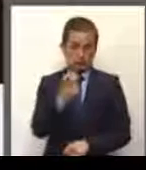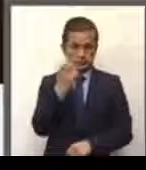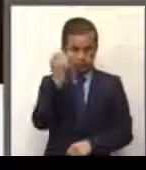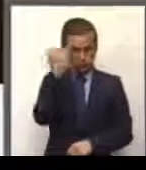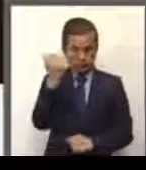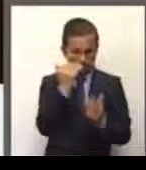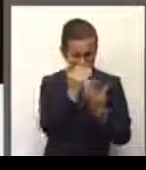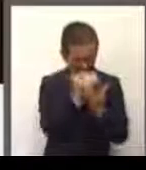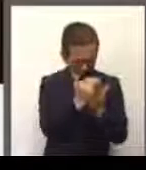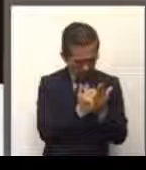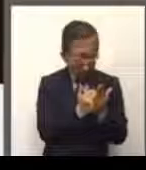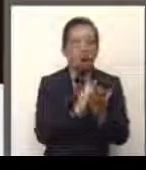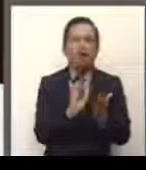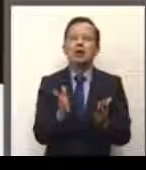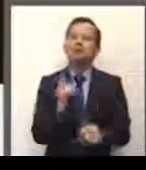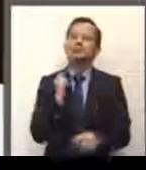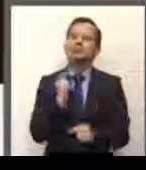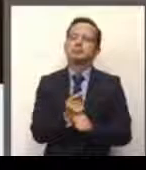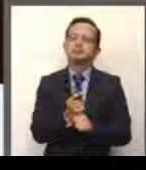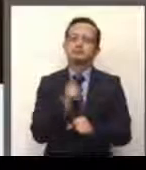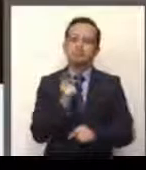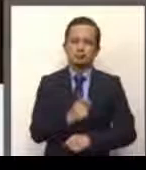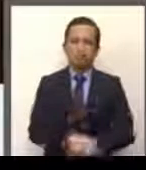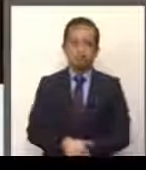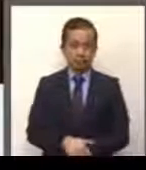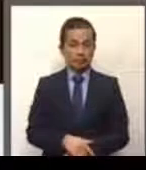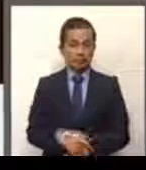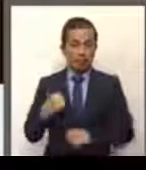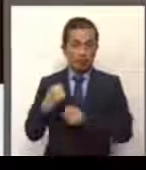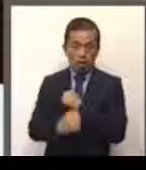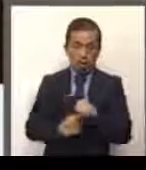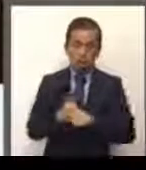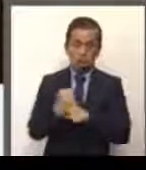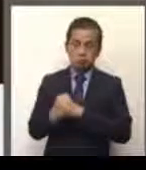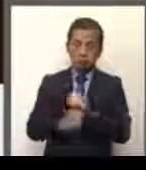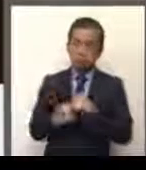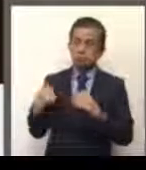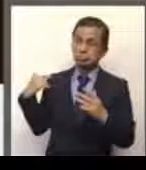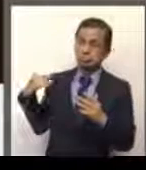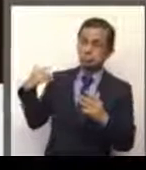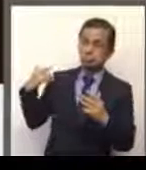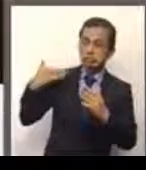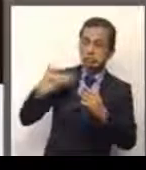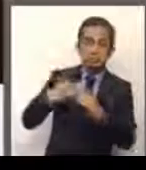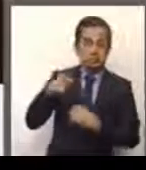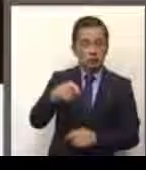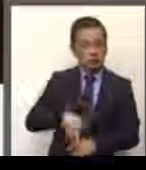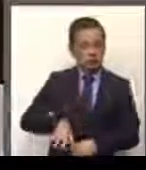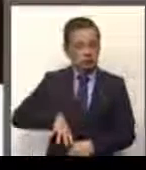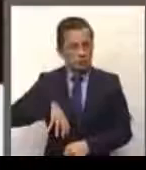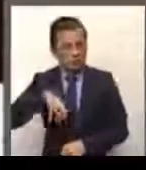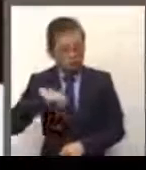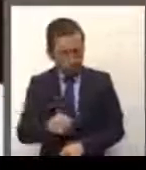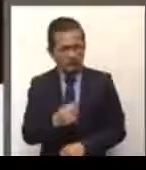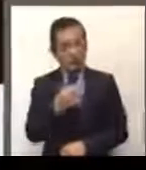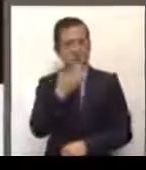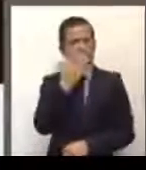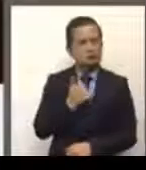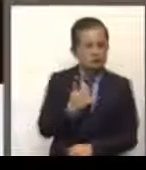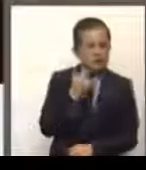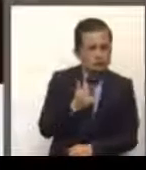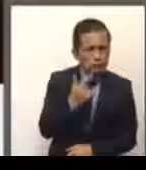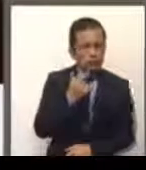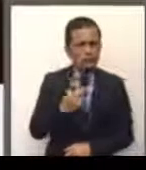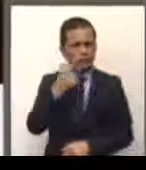ideas podemos claramente observar que a través de muchos años de lucha y esfuerzo se han podido alcanzar o